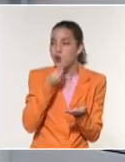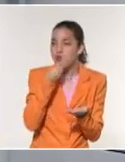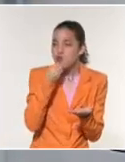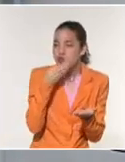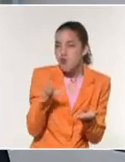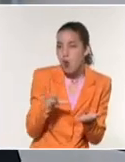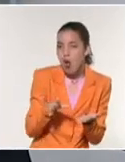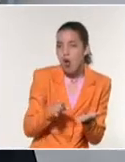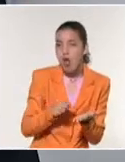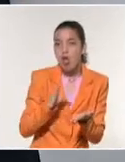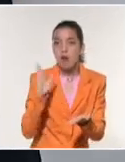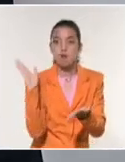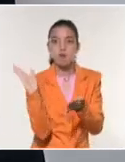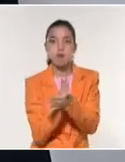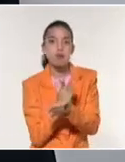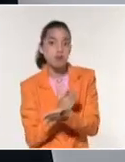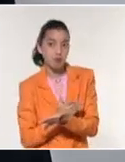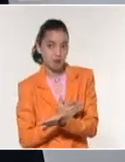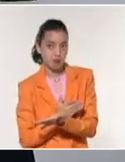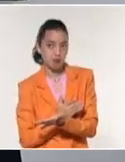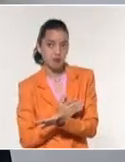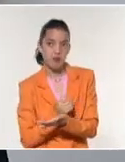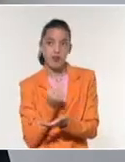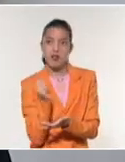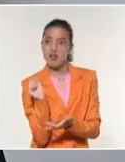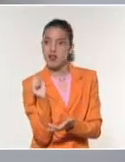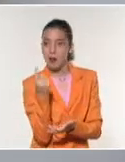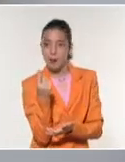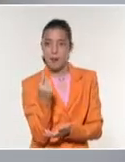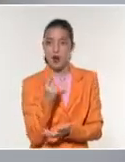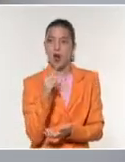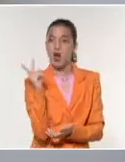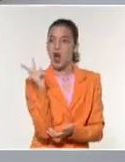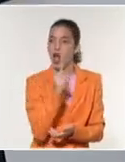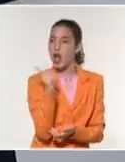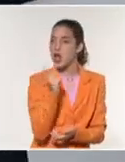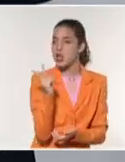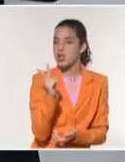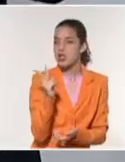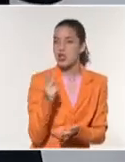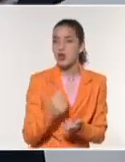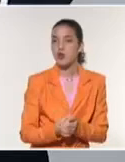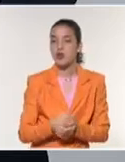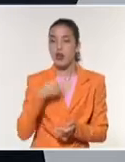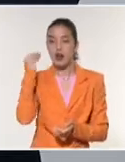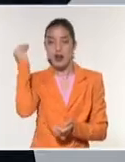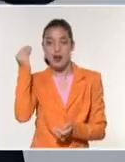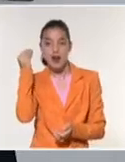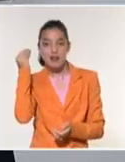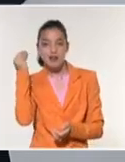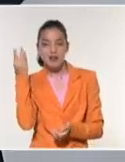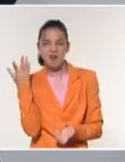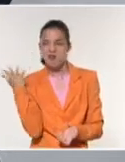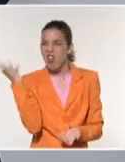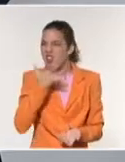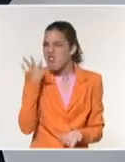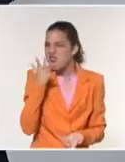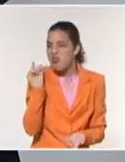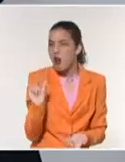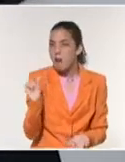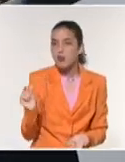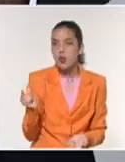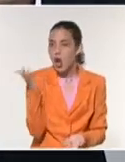sería un punto. El segundo punto es el análisis de quiénes son estas dos personas. ¿Qué han hecho? ¿A qué se